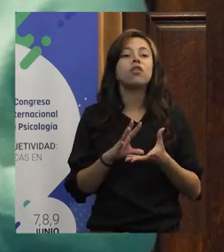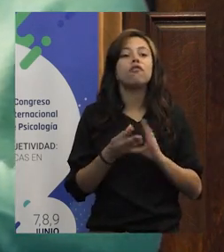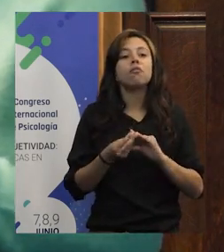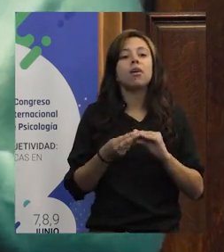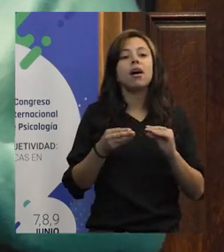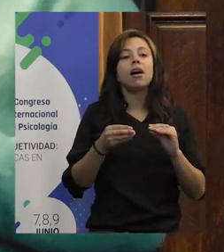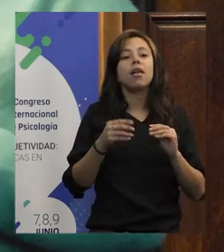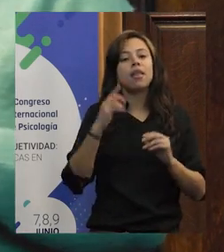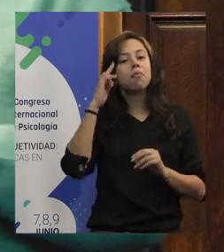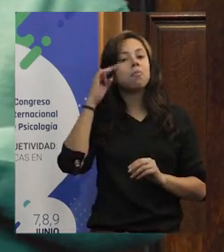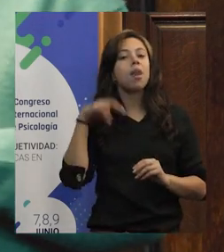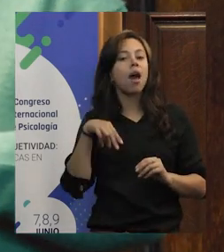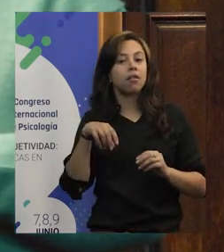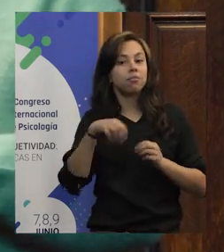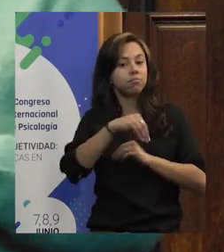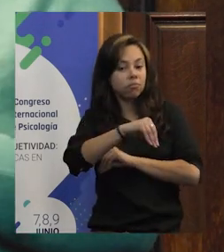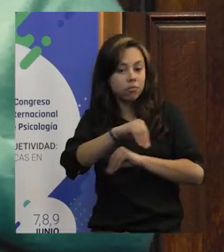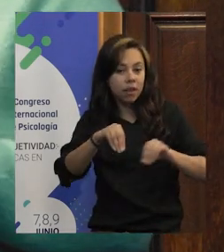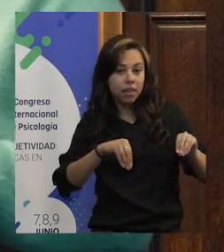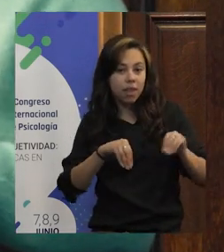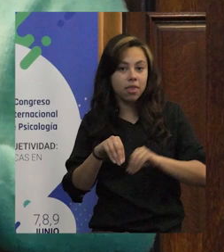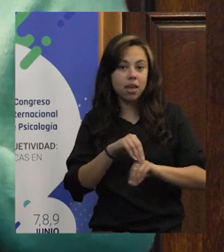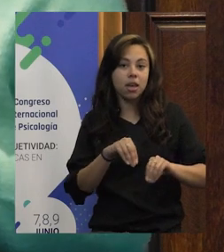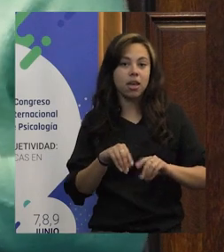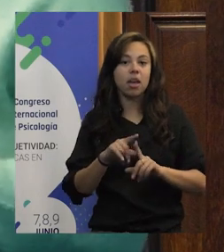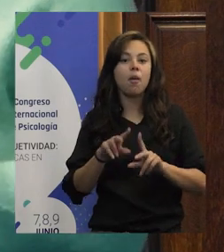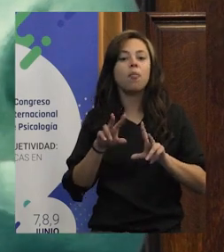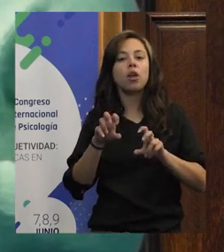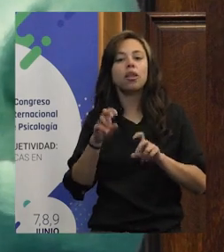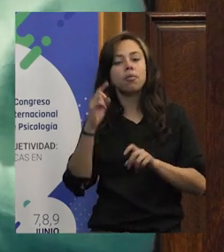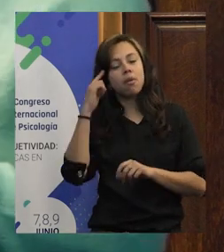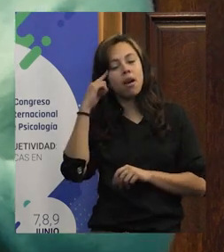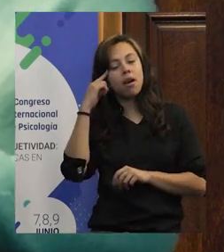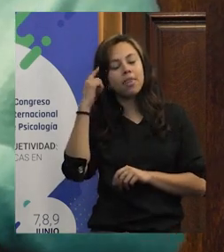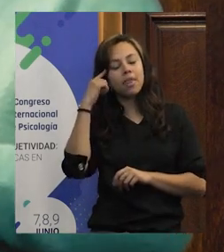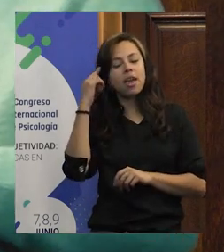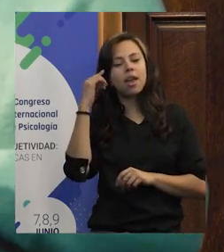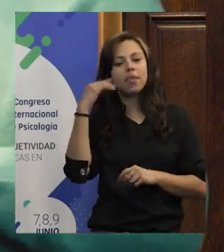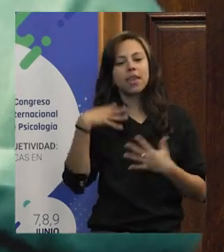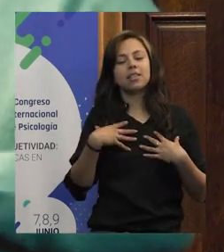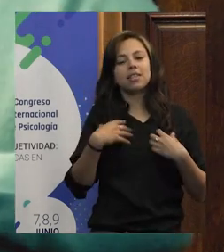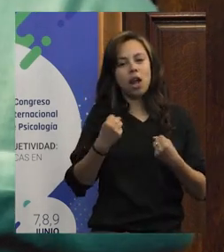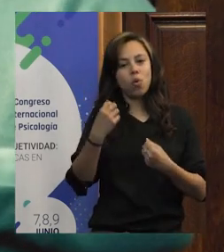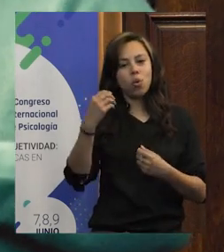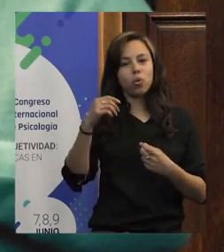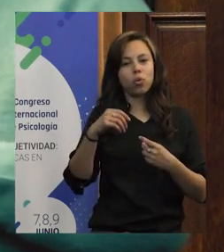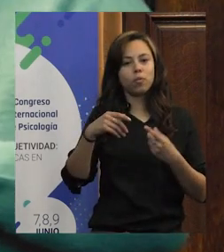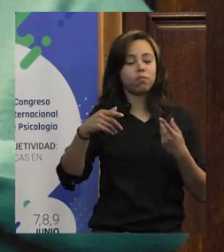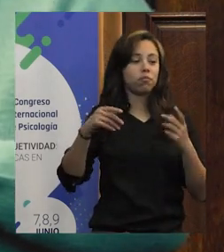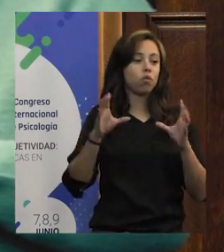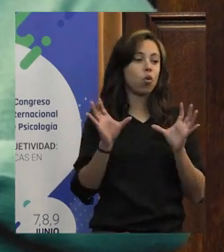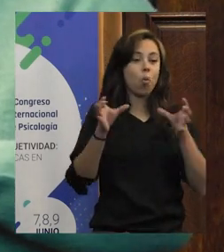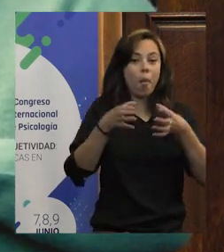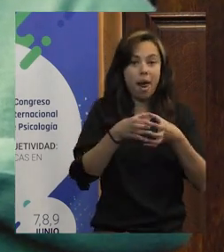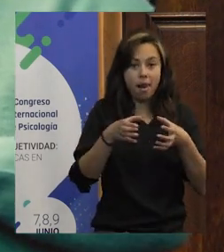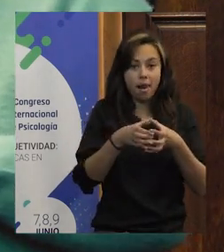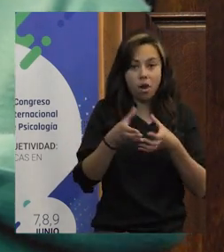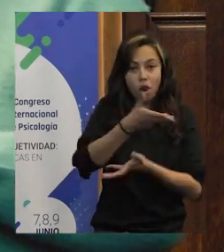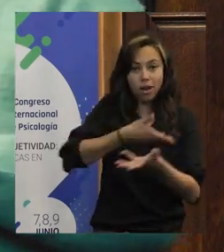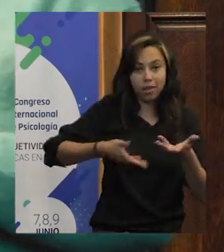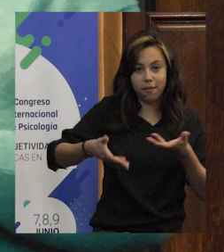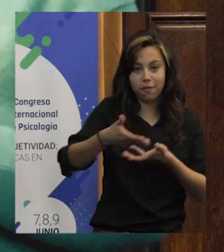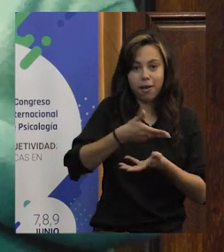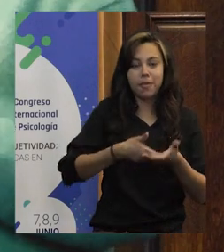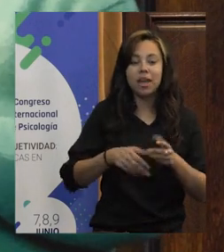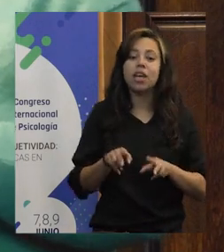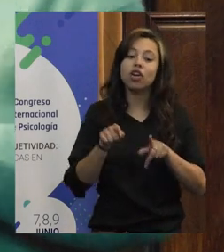gubernamentalidad y también en algunas cuestiones de la salud colectiva en la que estuvimos conversando un tiempo atrás. Y